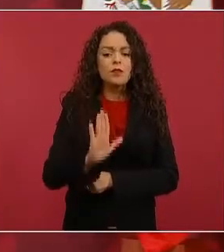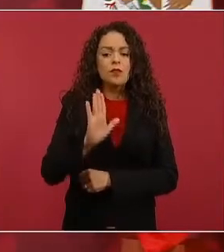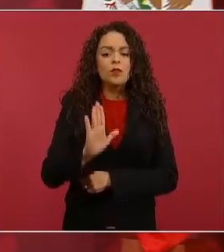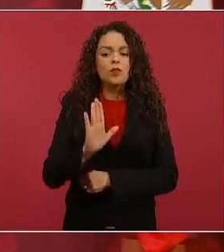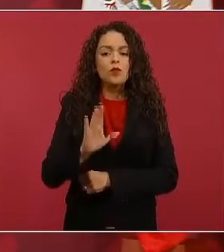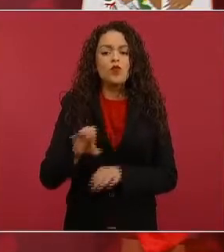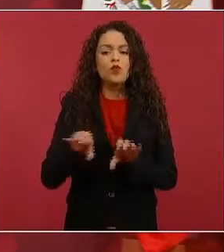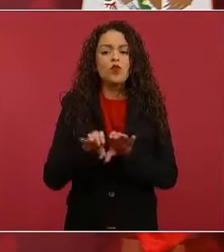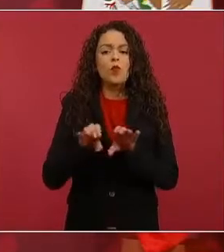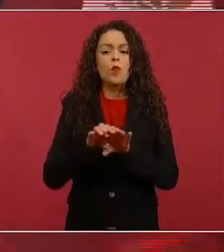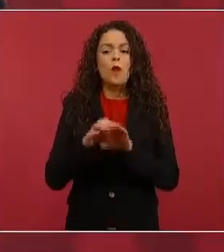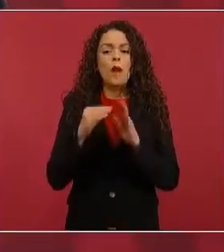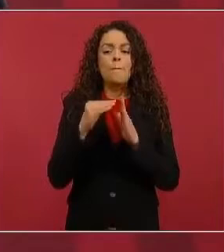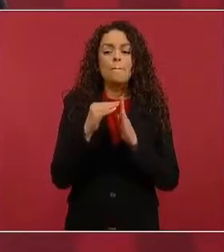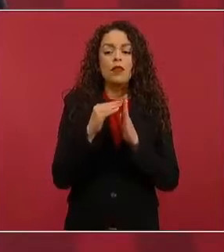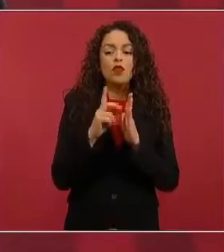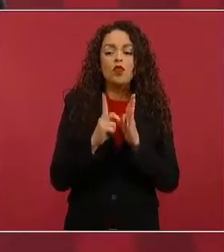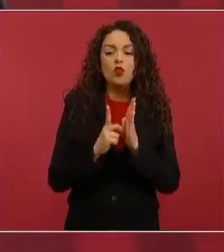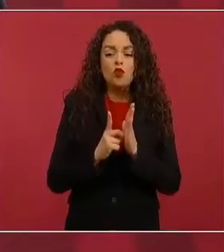de